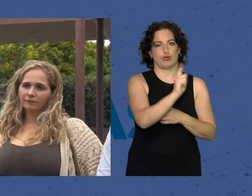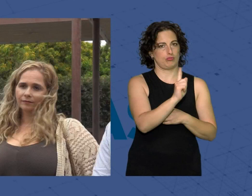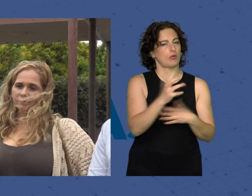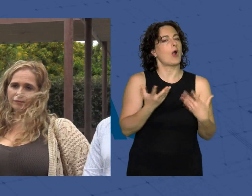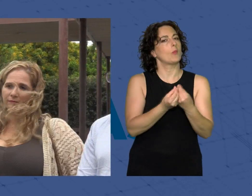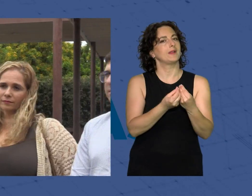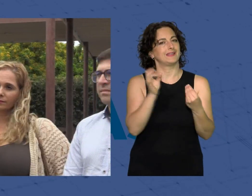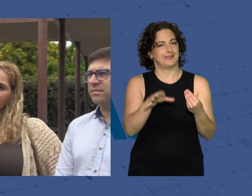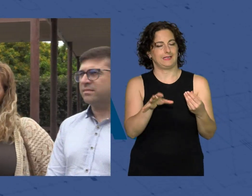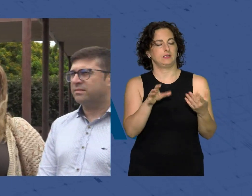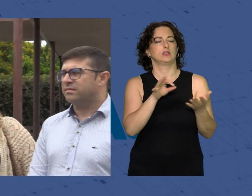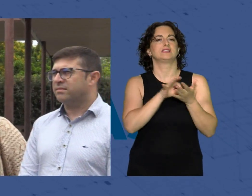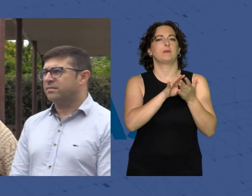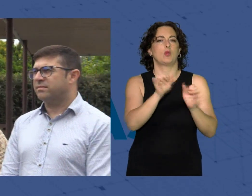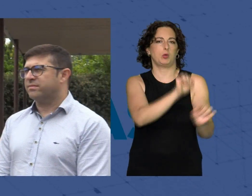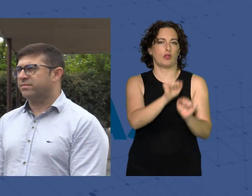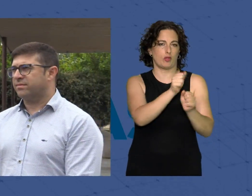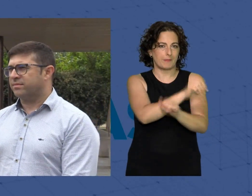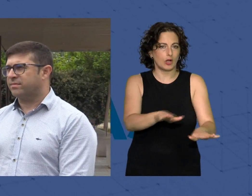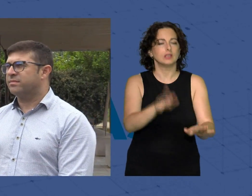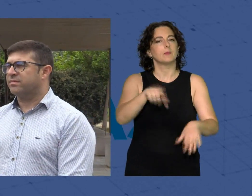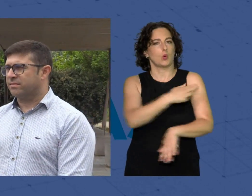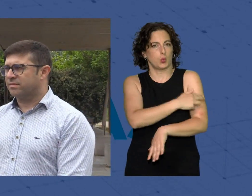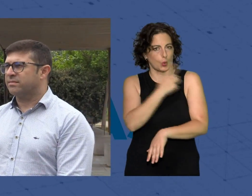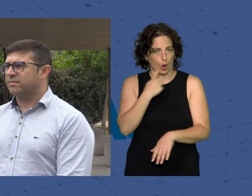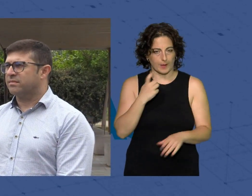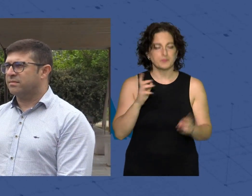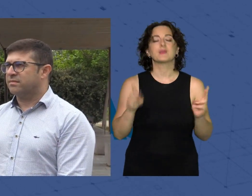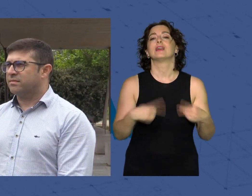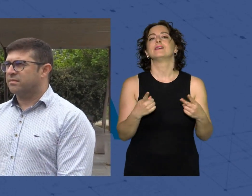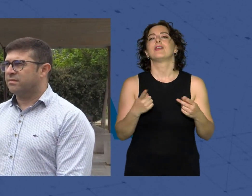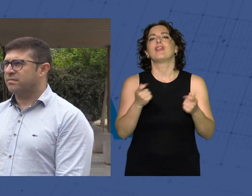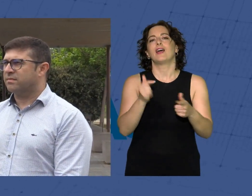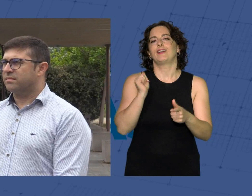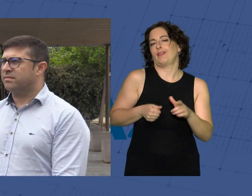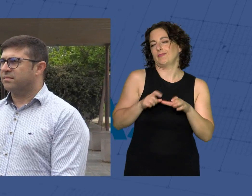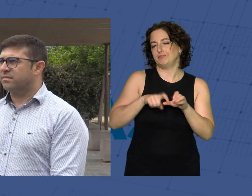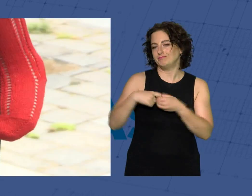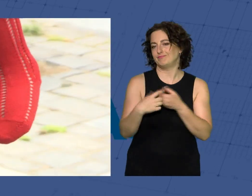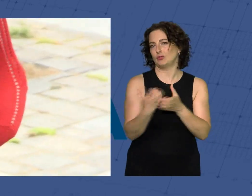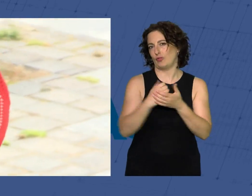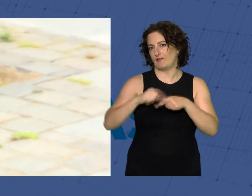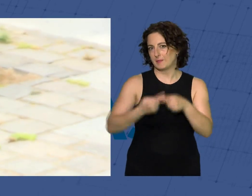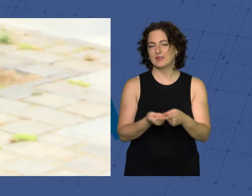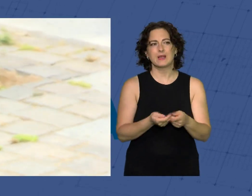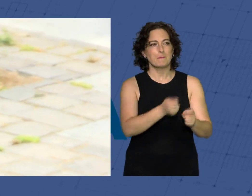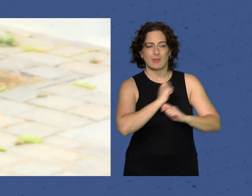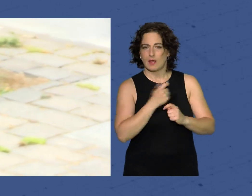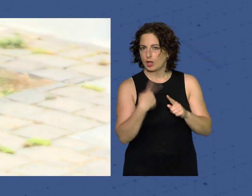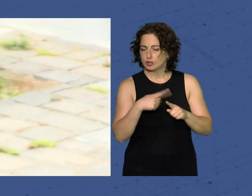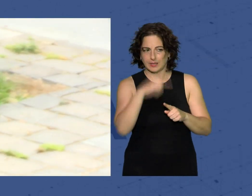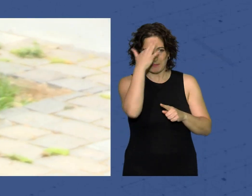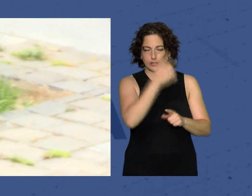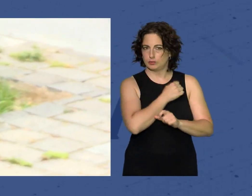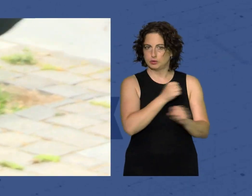acompaña al Servicio de Protección del Menor y Cruz Roja y que enriquece a todos los miembros del hogar. Le aportan muchísimo más de lo que te puedes imaginar.